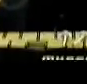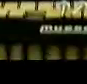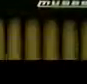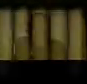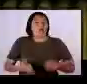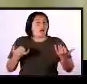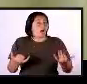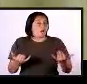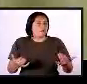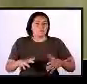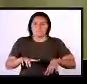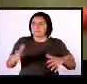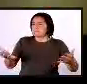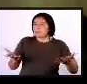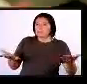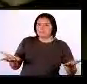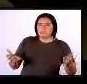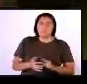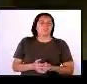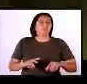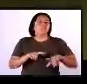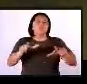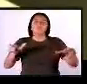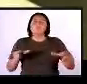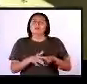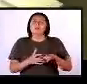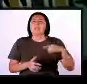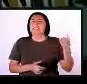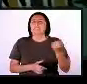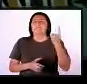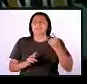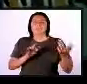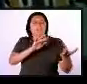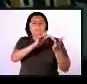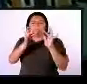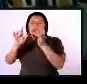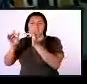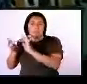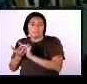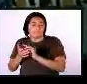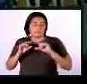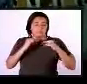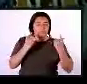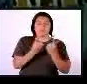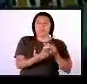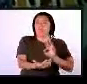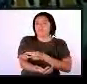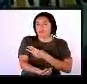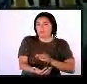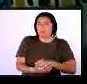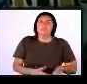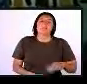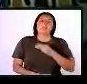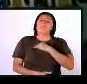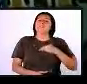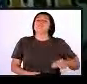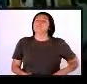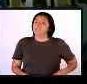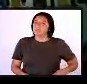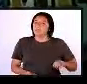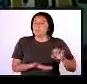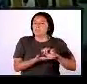Ahorita nos encontramos en la sede nacional de la Red Nacional de Orquestas y Coros del Perú, del Ministerio de Educación, Casa de la